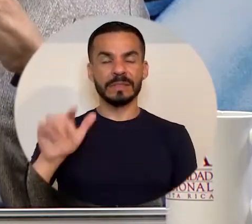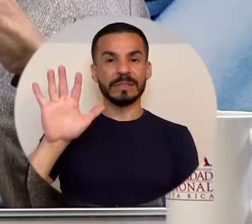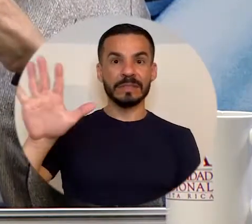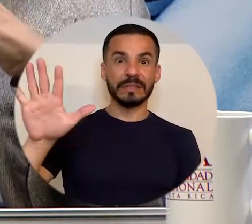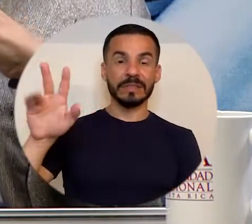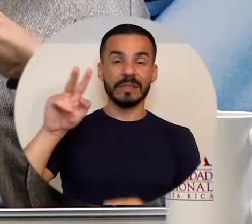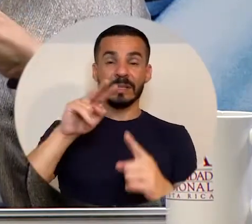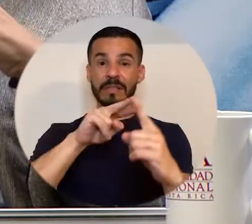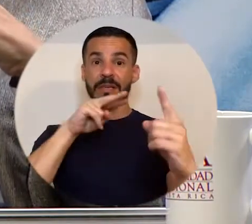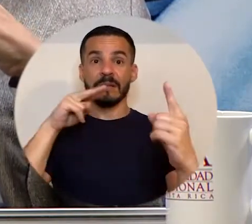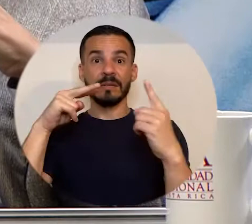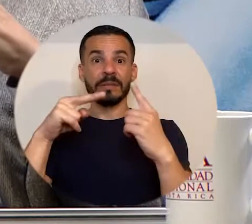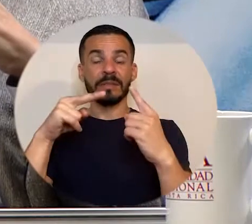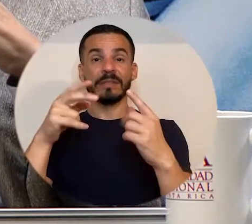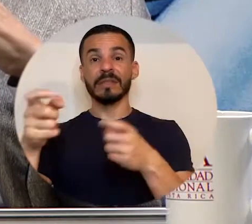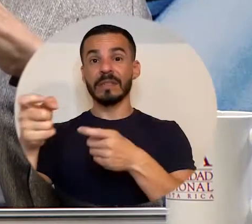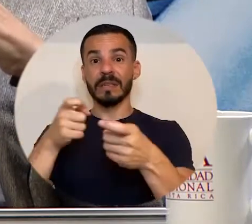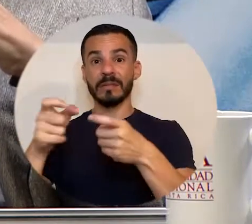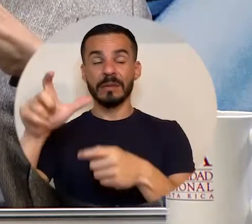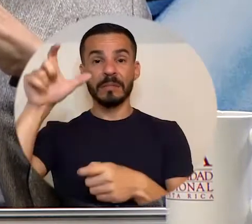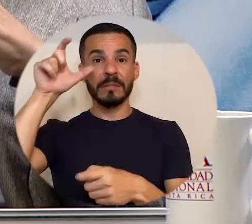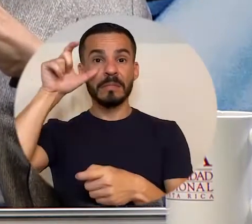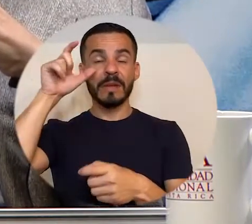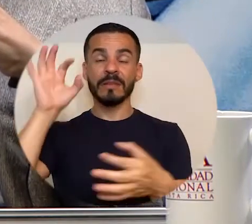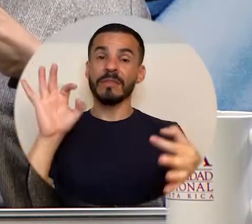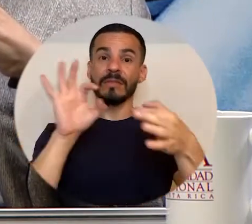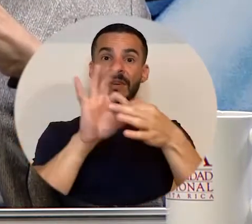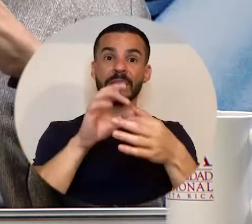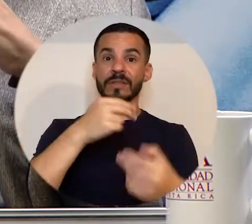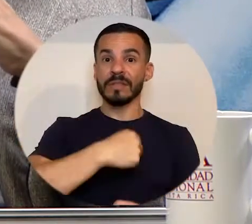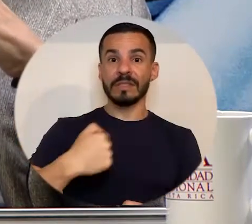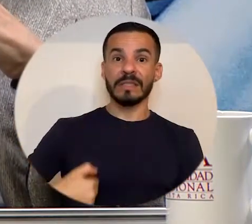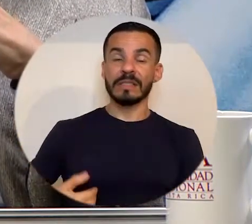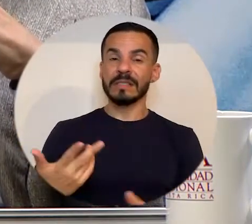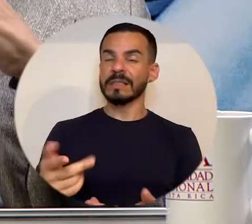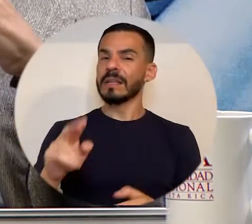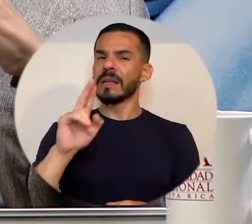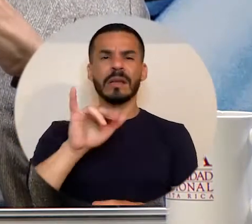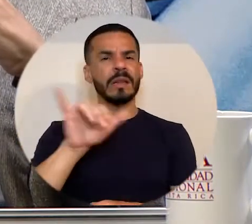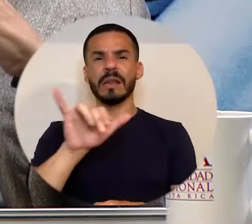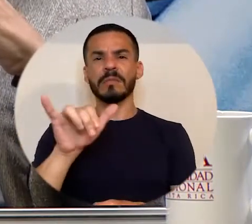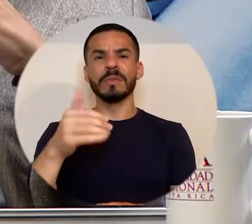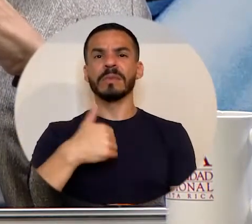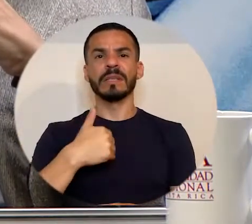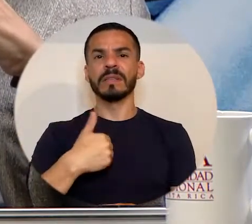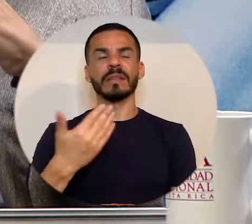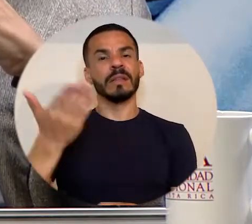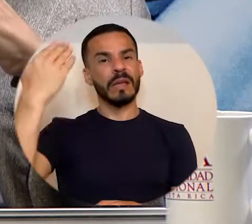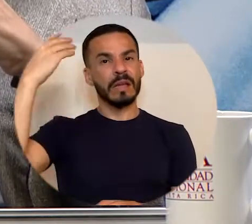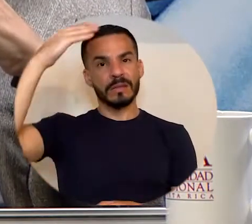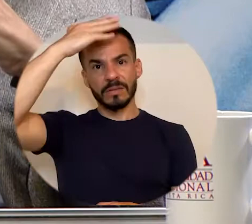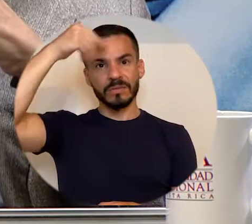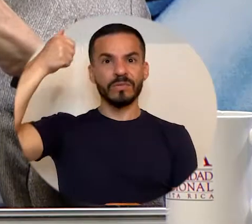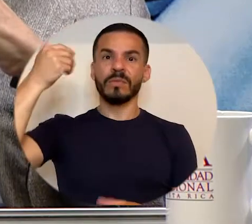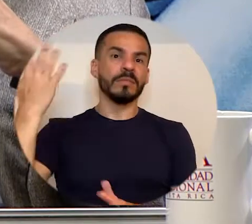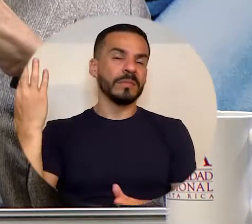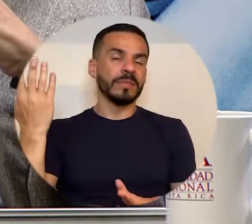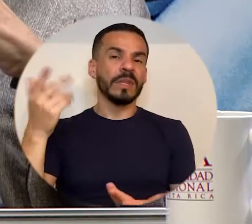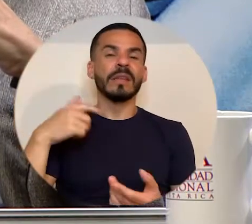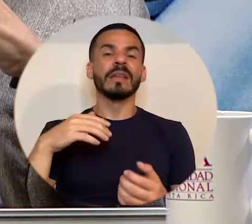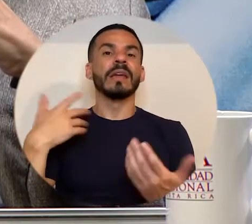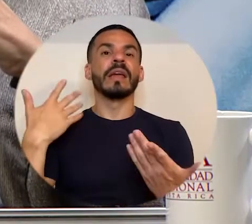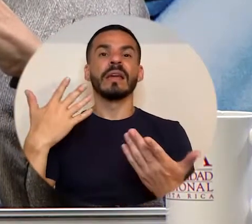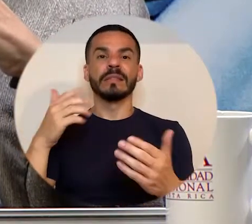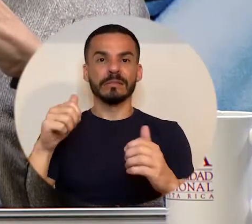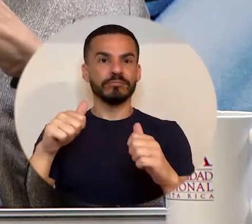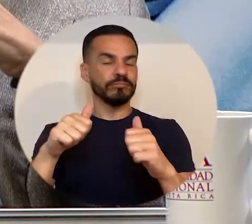China. Es decir, la visión de la administración Biden respecto de China es la misma que tenía la administración Trump.